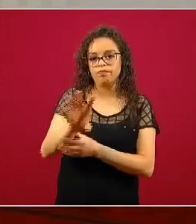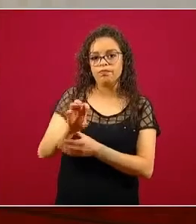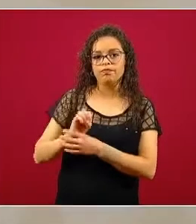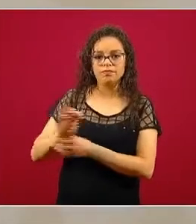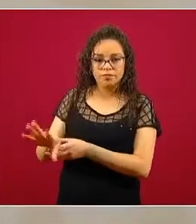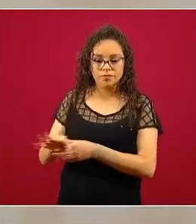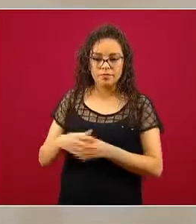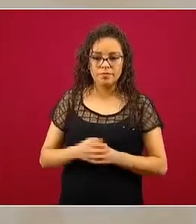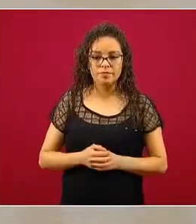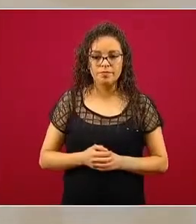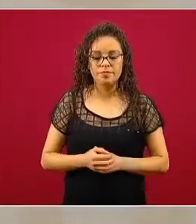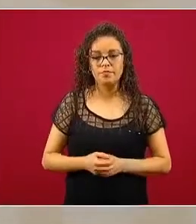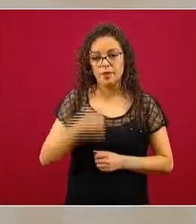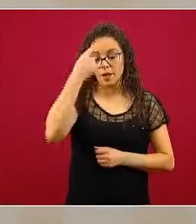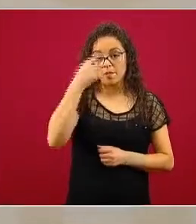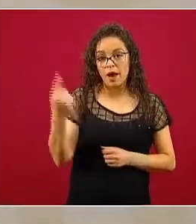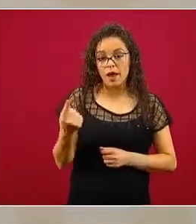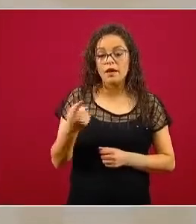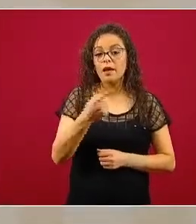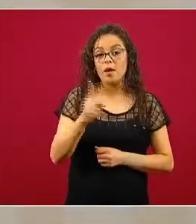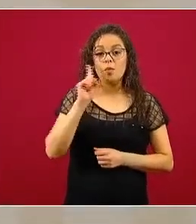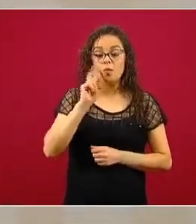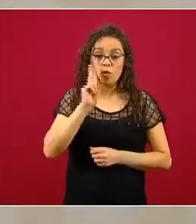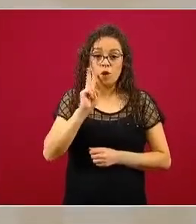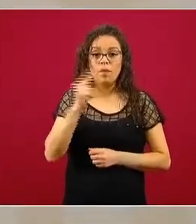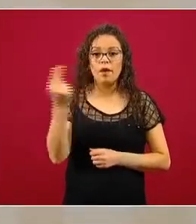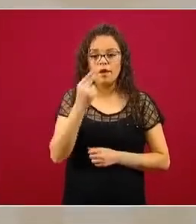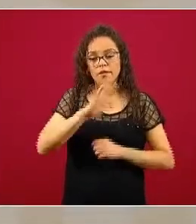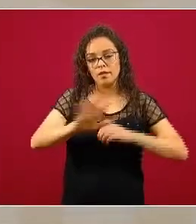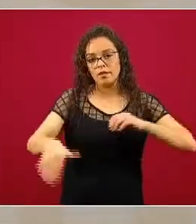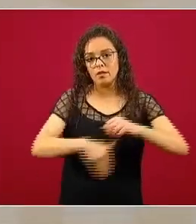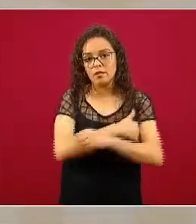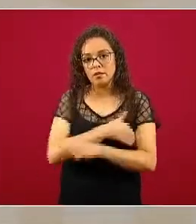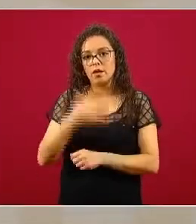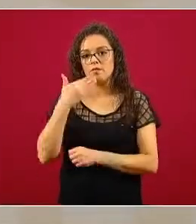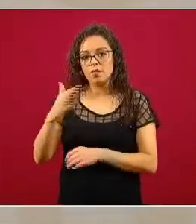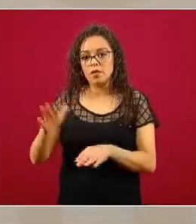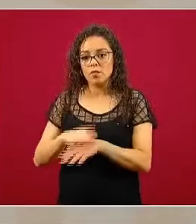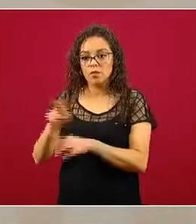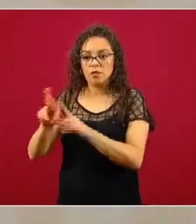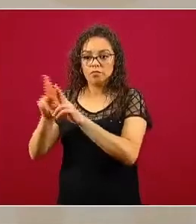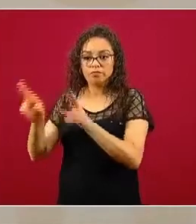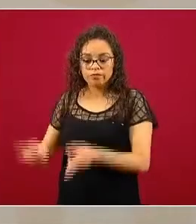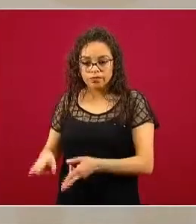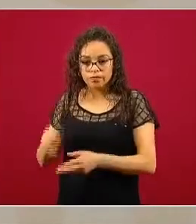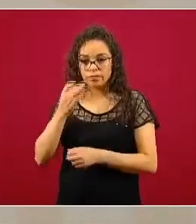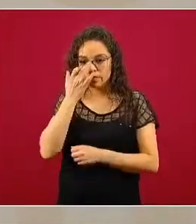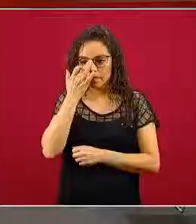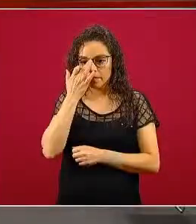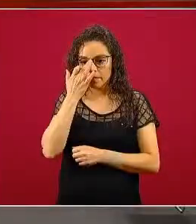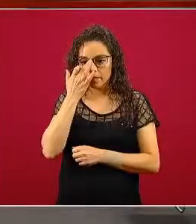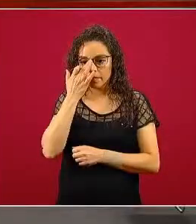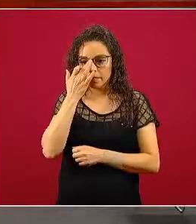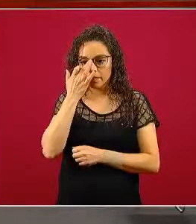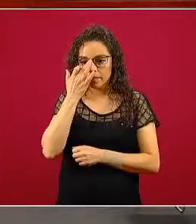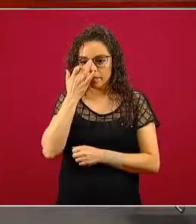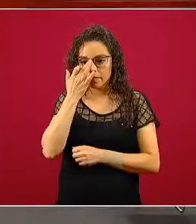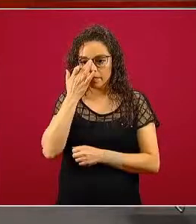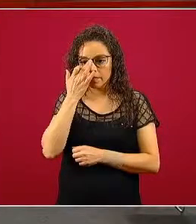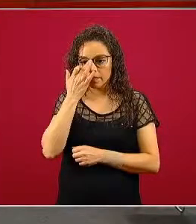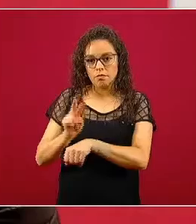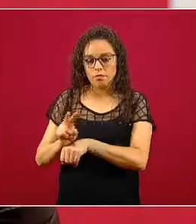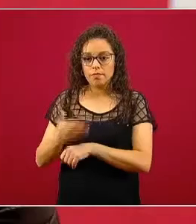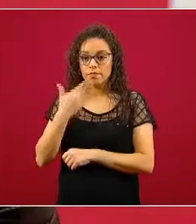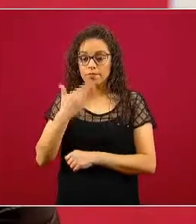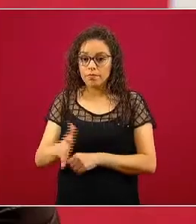las pruebas en buen resguardo, son pruebas que tienen que estar en red de frío, deben de tener siempre un control y una vigilancia de la